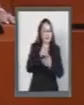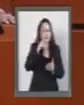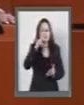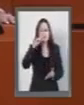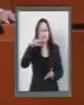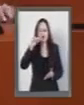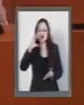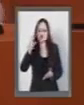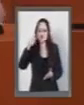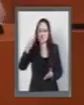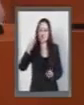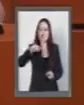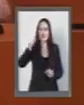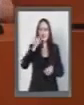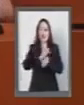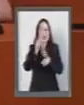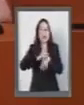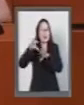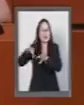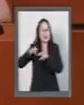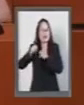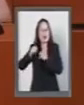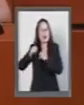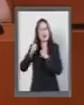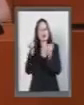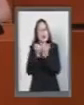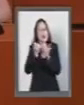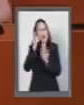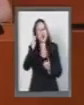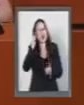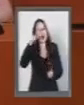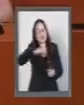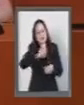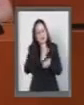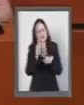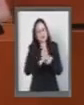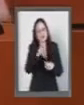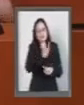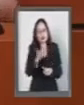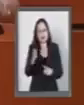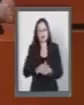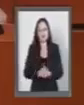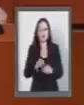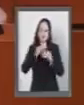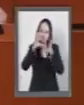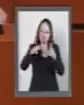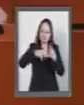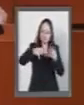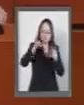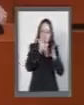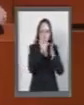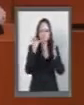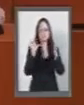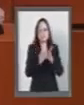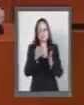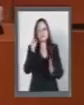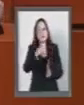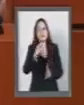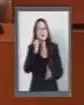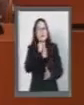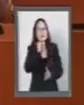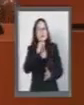detenido en Londres, nos alienta. Y que quede bien claro, la reserva que hicieron los senadores